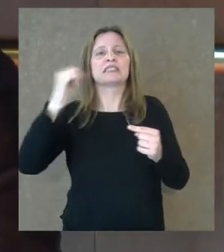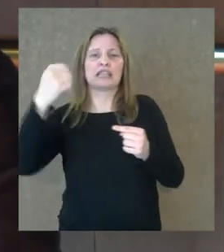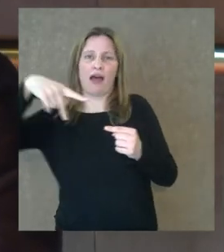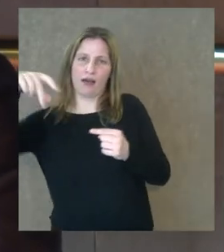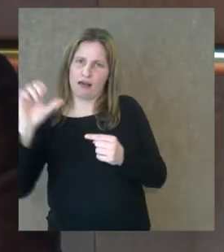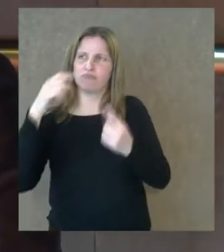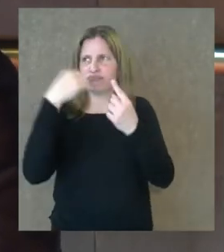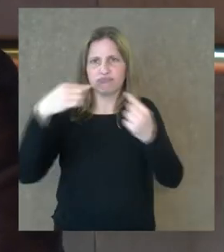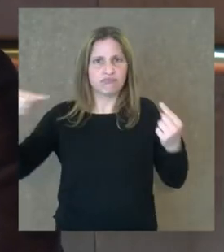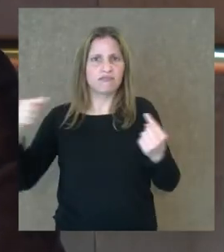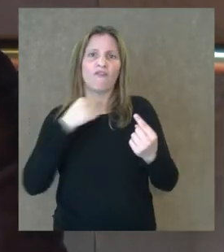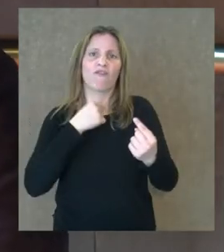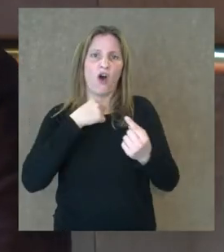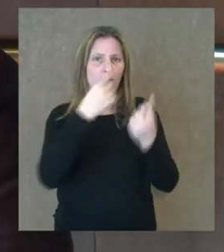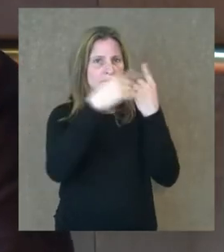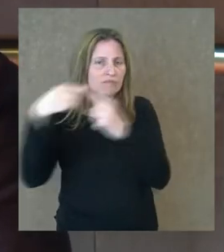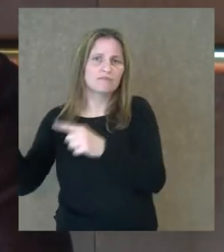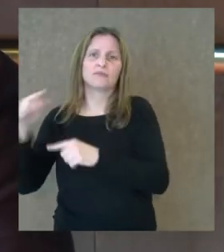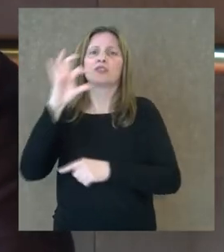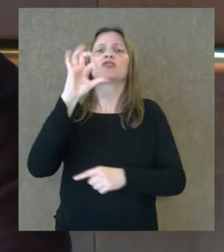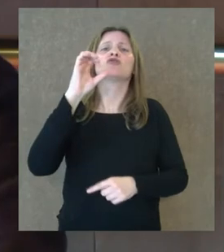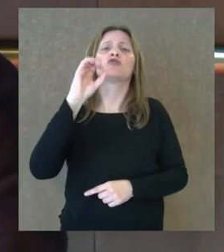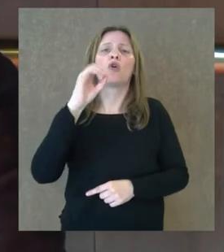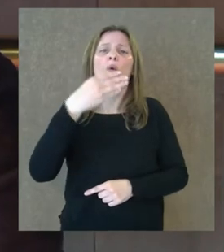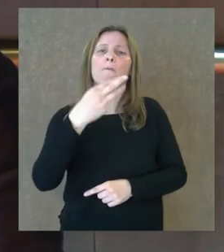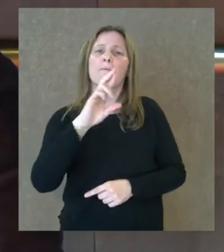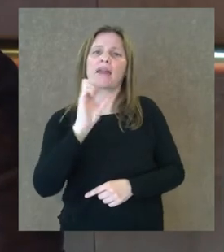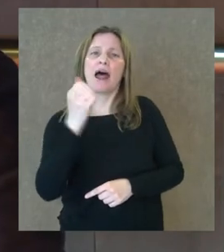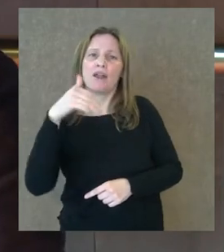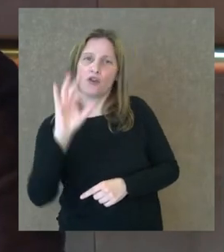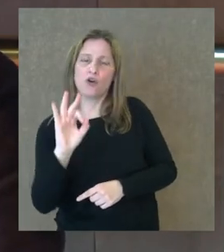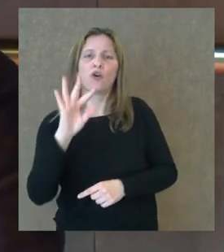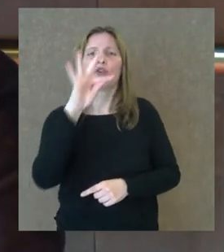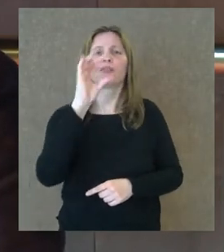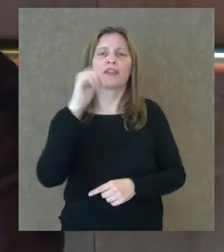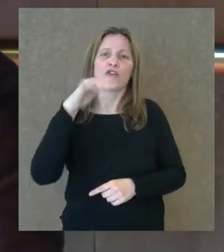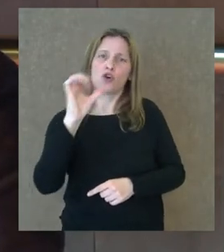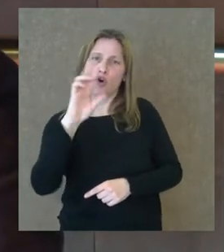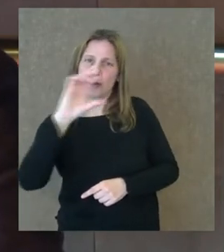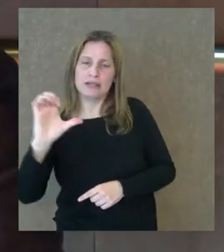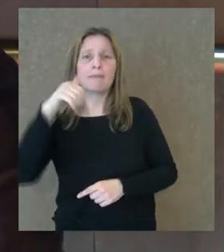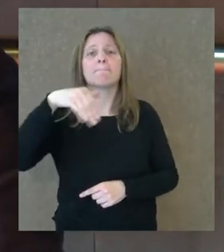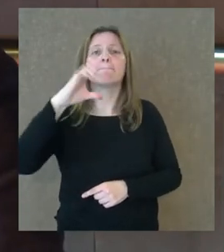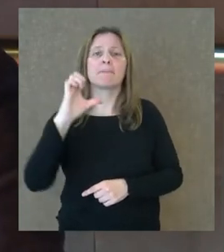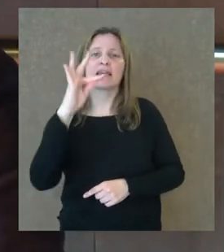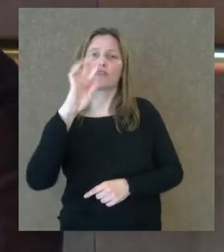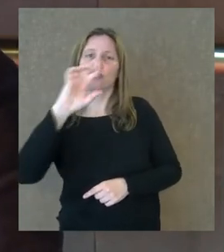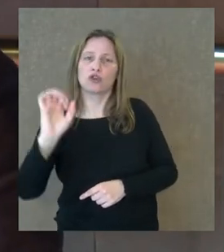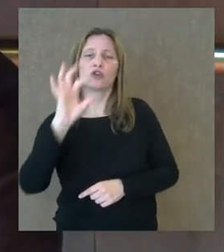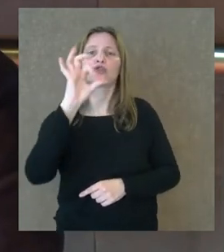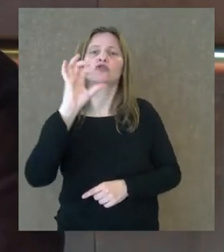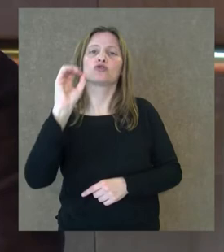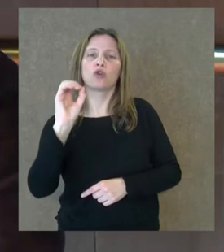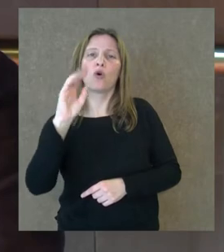muchos y muchos registros sopranos tenores barítonos sopranos entonces el